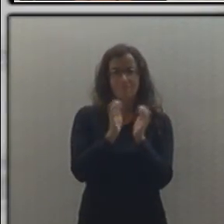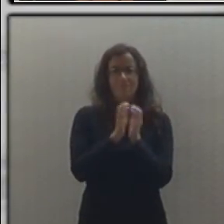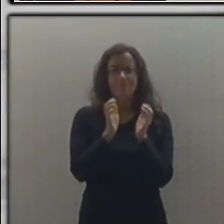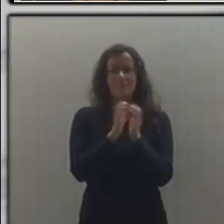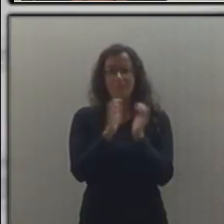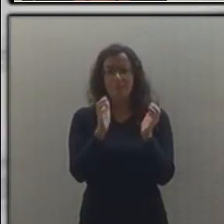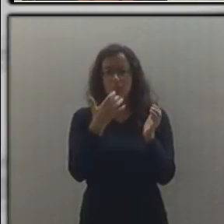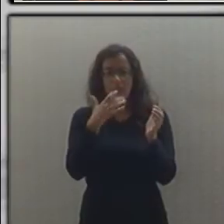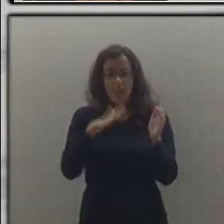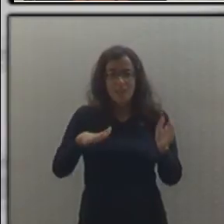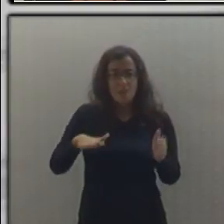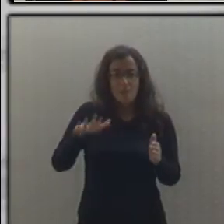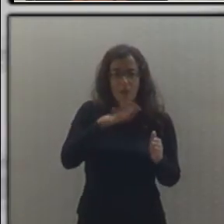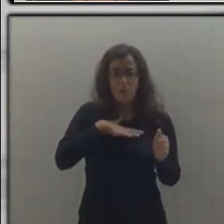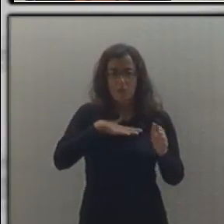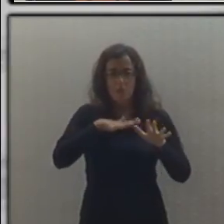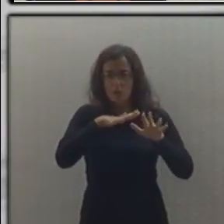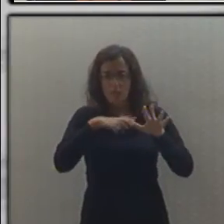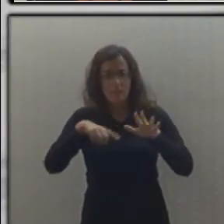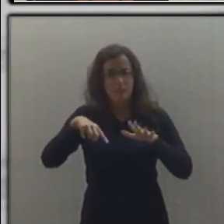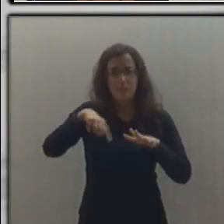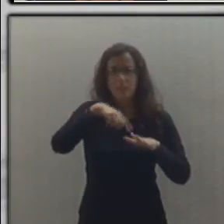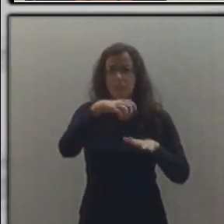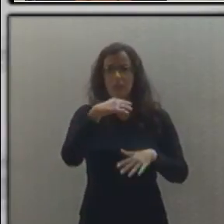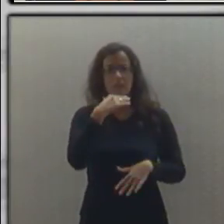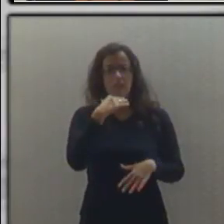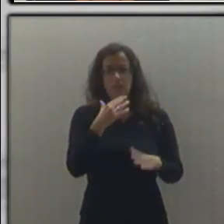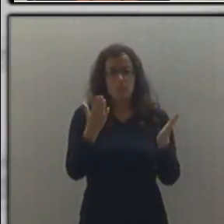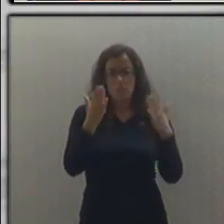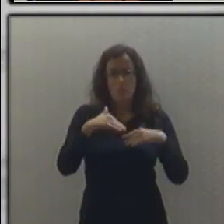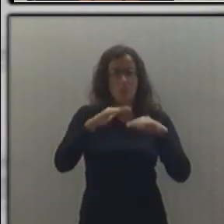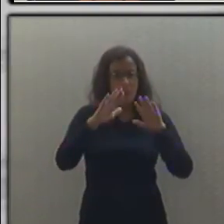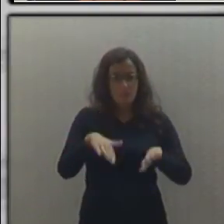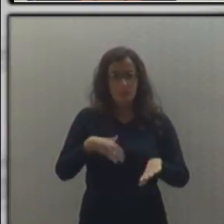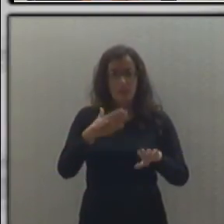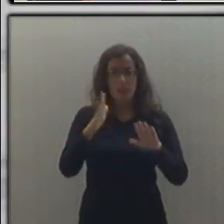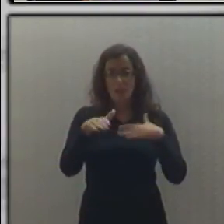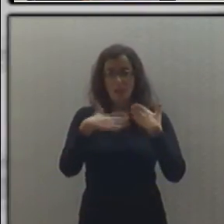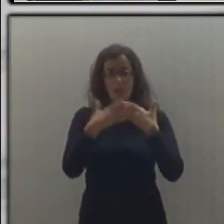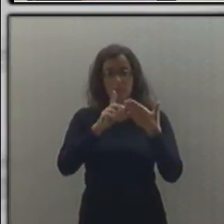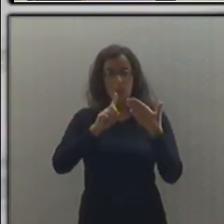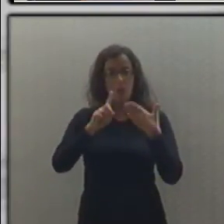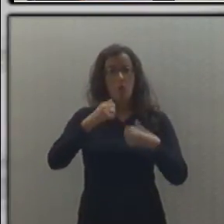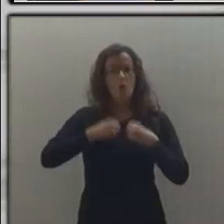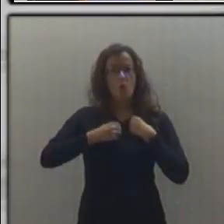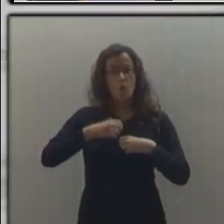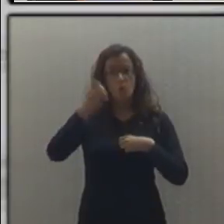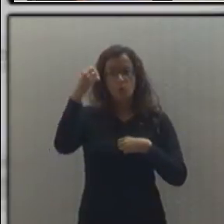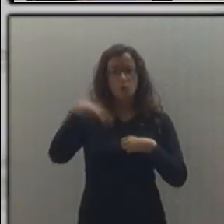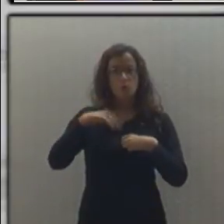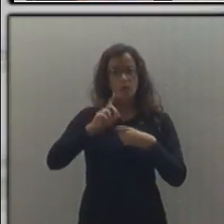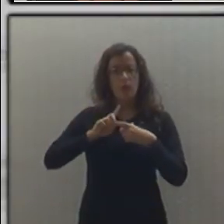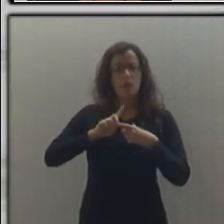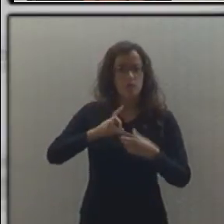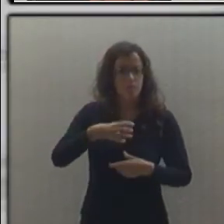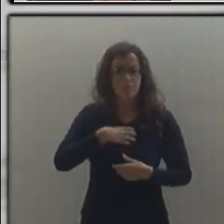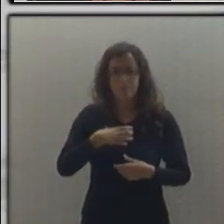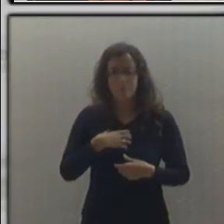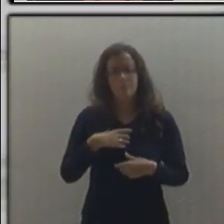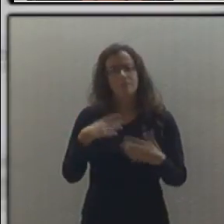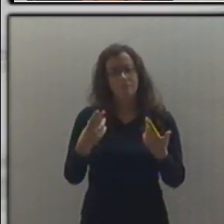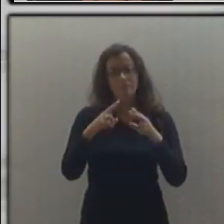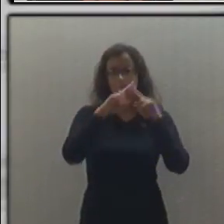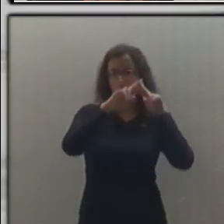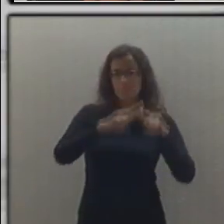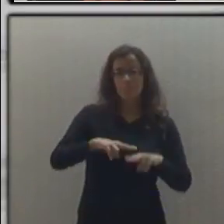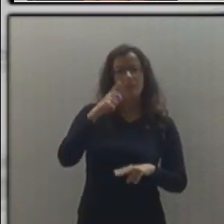y que no hay espacio para moverse y que llega un momento que es imposible entrar en la ducha. Entonces ya se estudia para